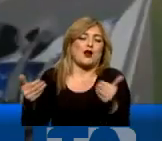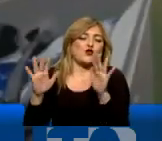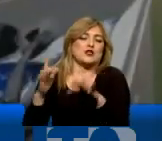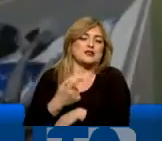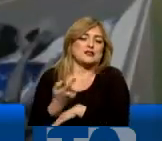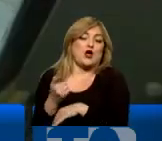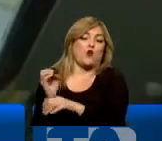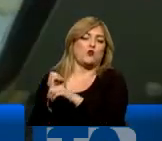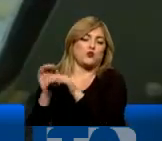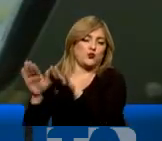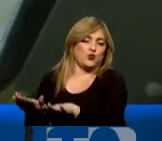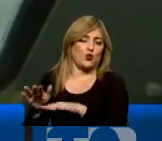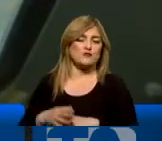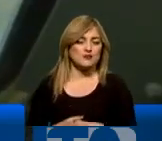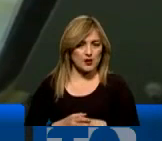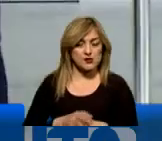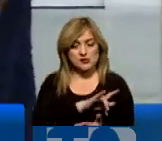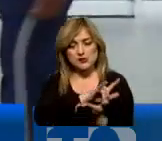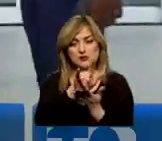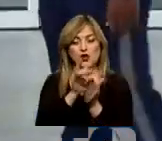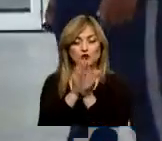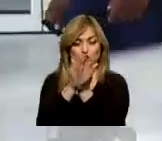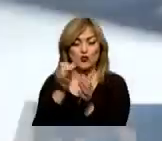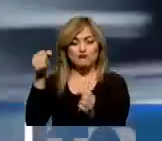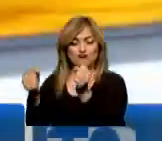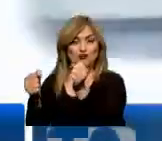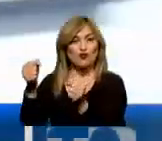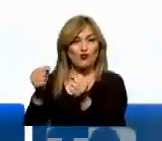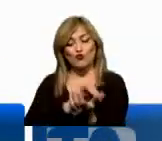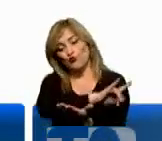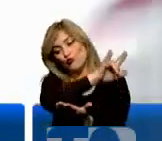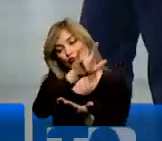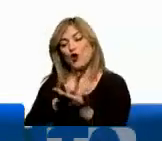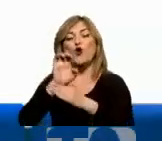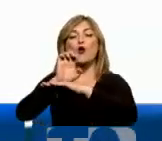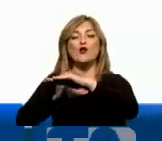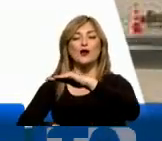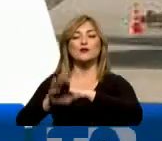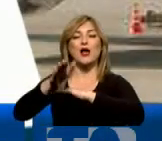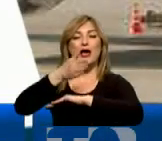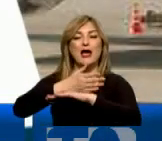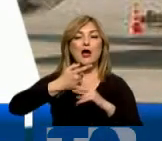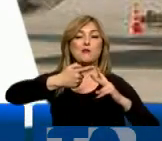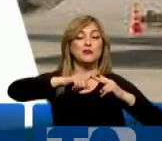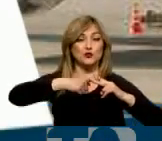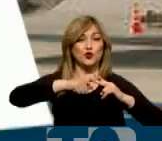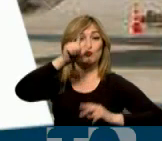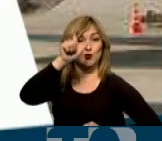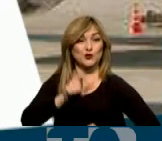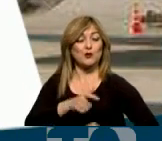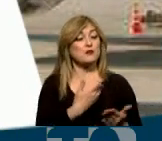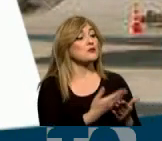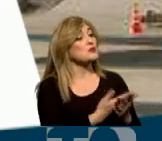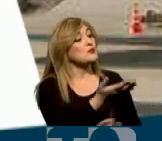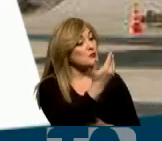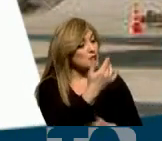Las líneas aéreas, transporte terrestre y navieras que operen hacia el Ecuador deberán verificar en el punto de origen que el pasajero cuente con